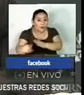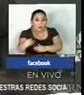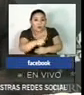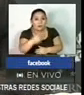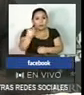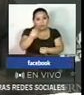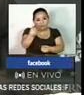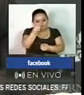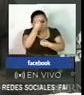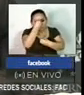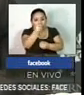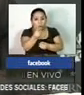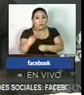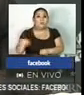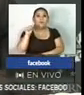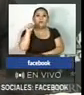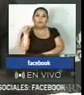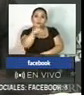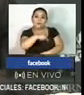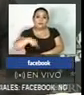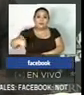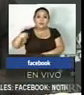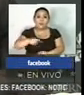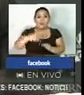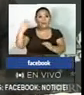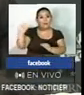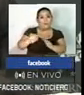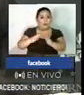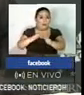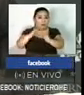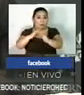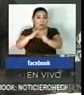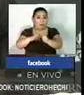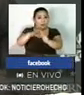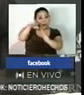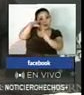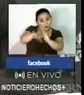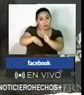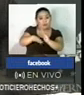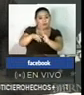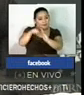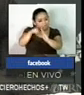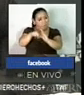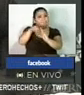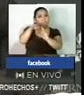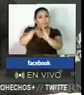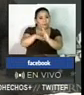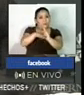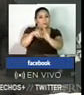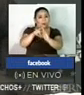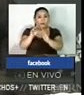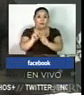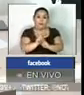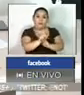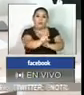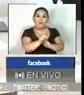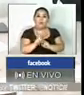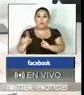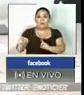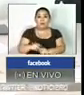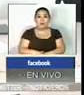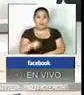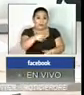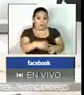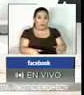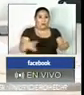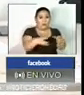recomendaciones, que cumpla su cuarentena domiciliar, que cumpla las medidas de distanciamiento social. Un